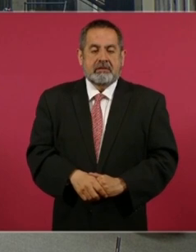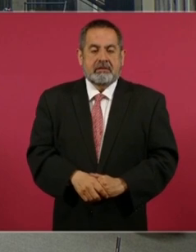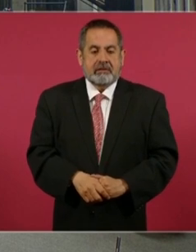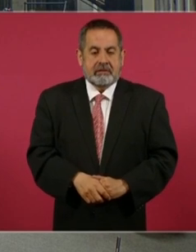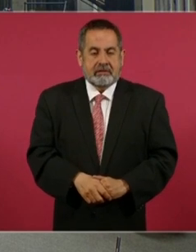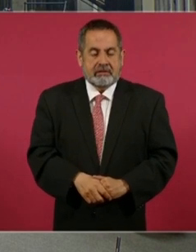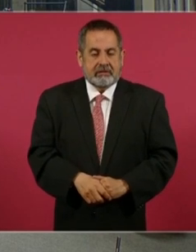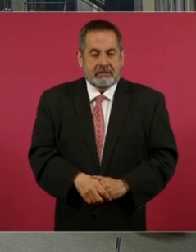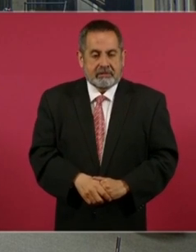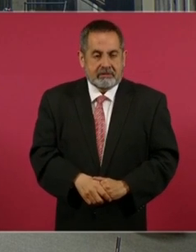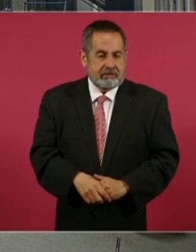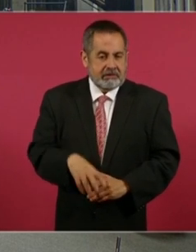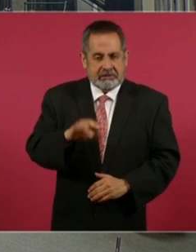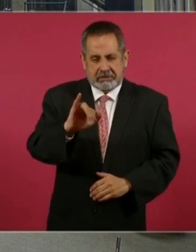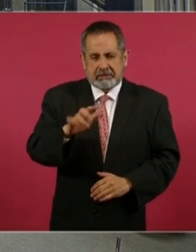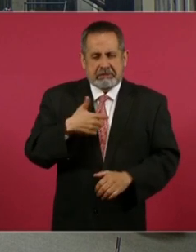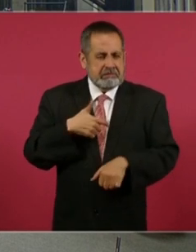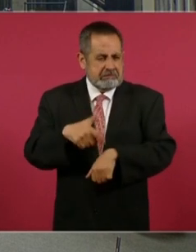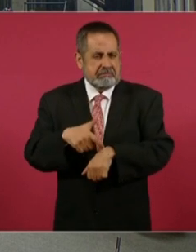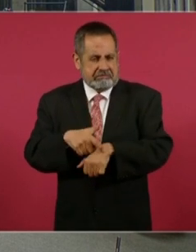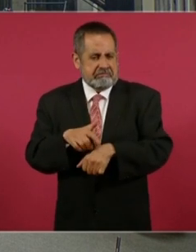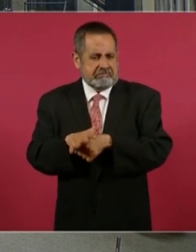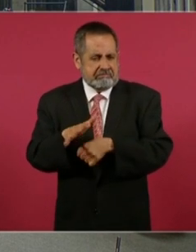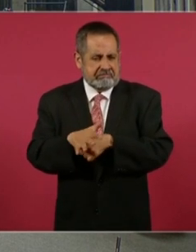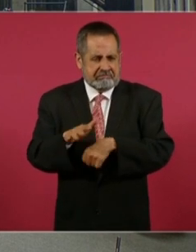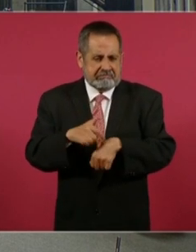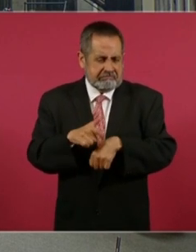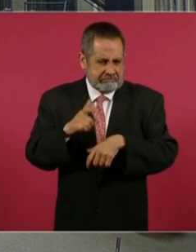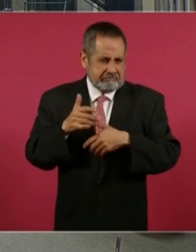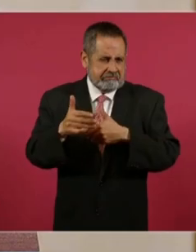Sí, nada más es cosa de tiempo. Es que la verdad